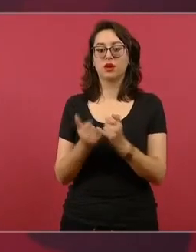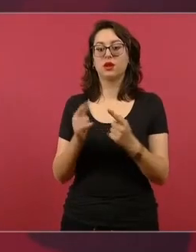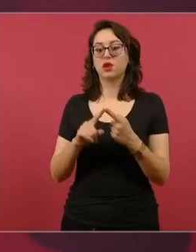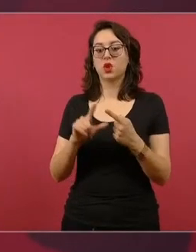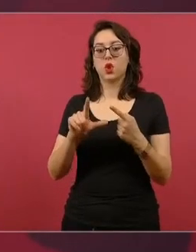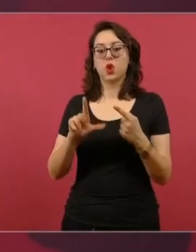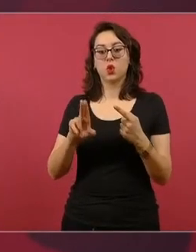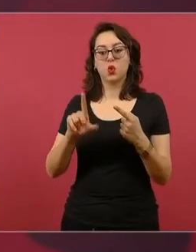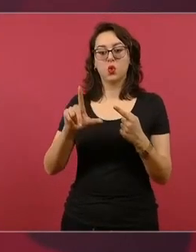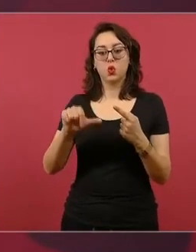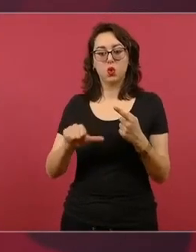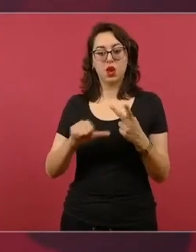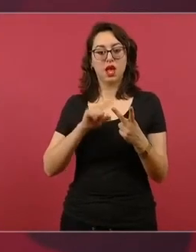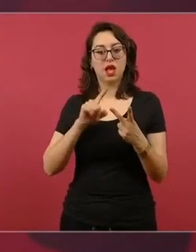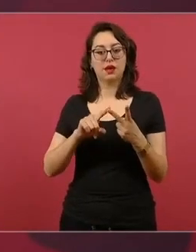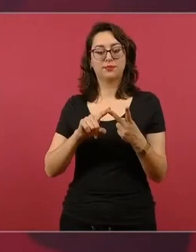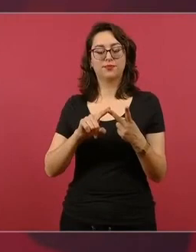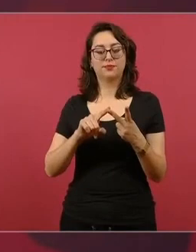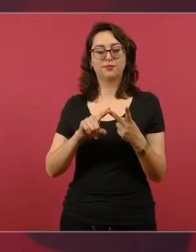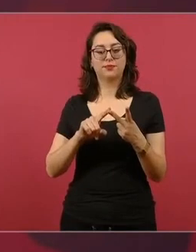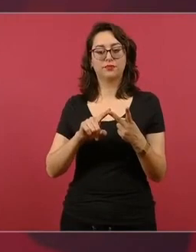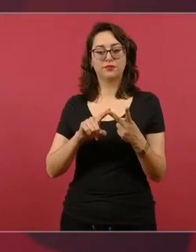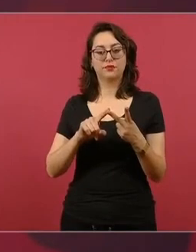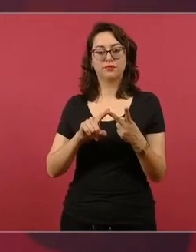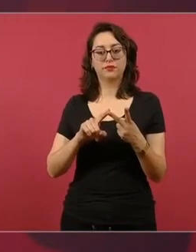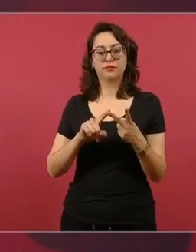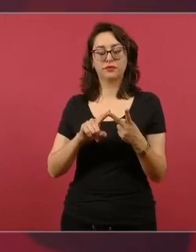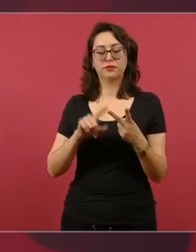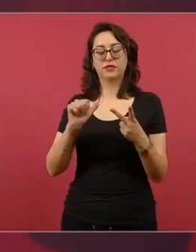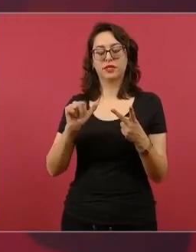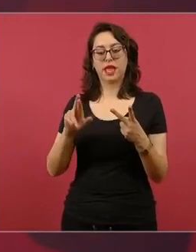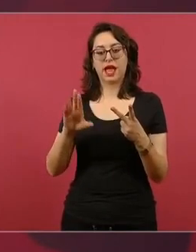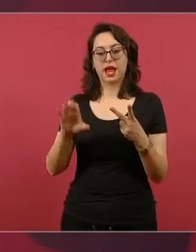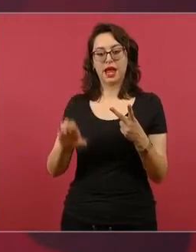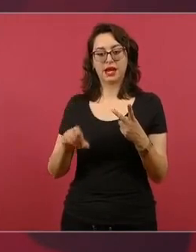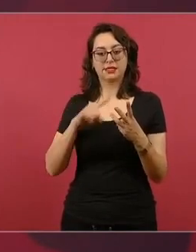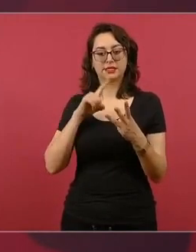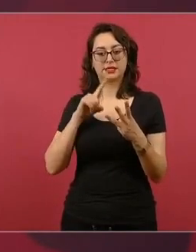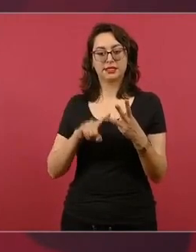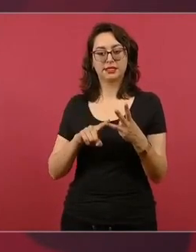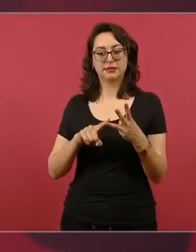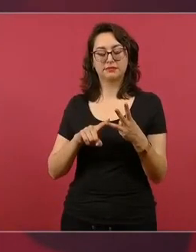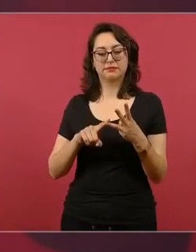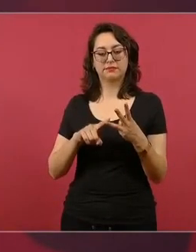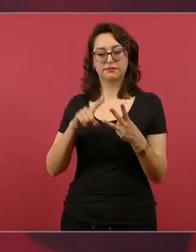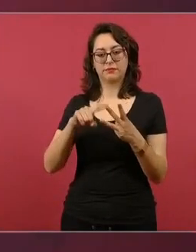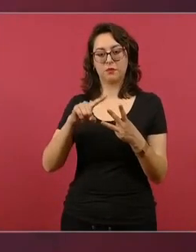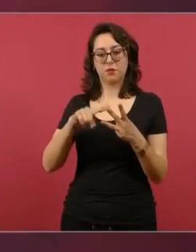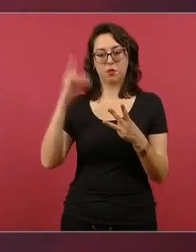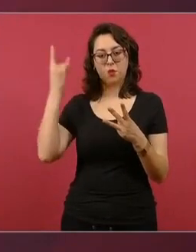Lula, al presidente Luis Arce de Bolivia,